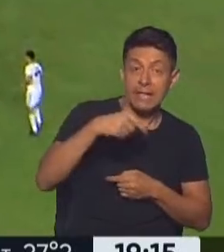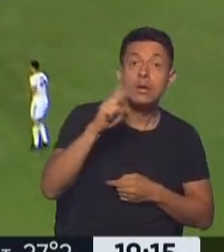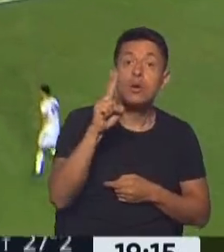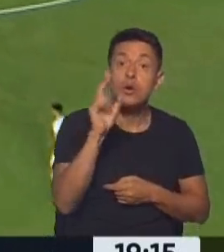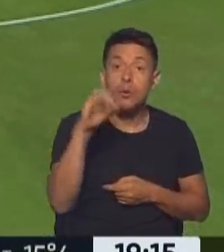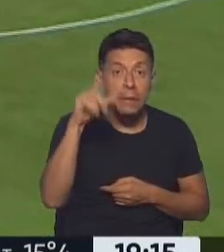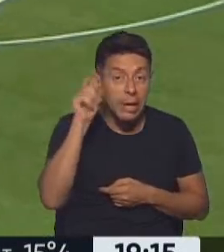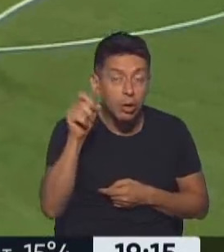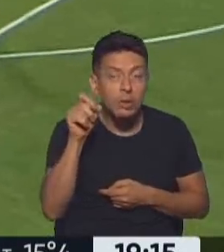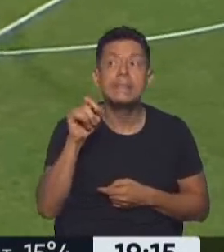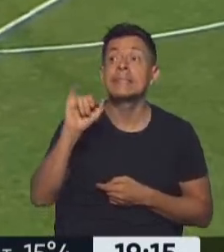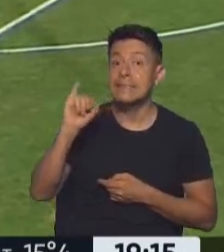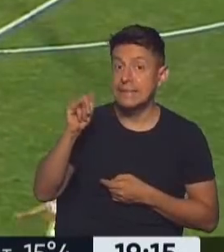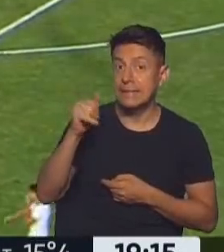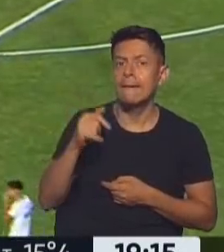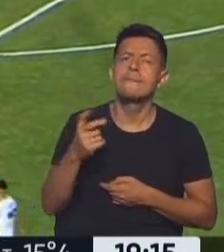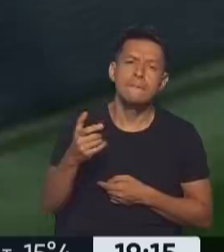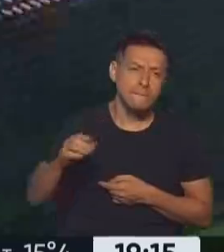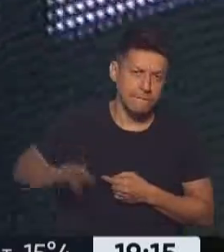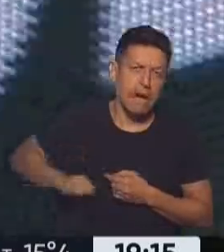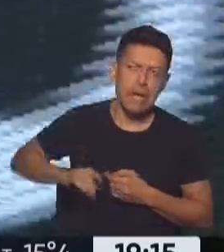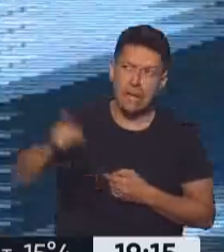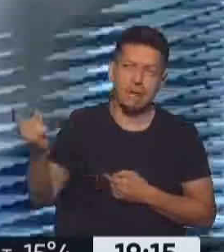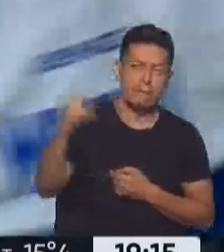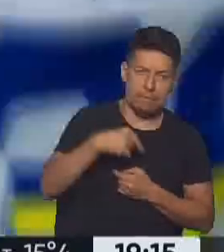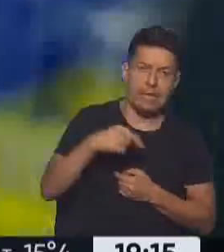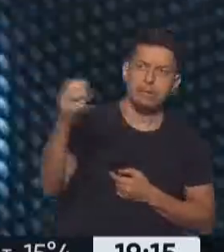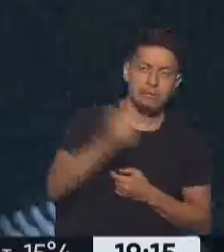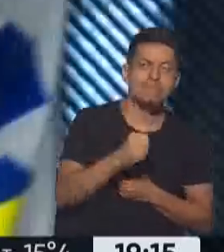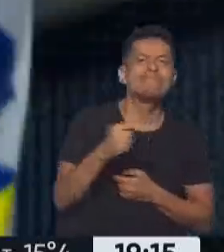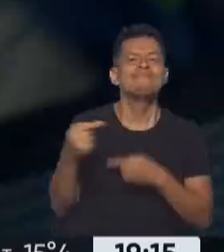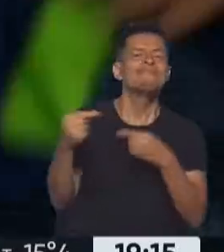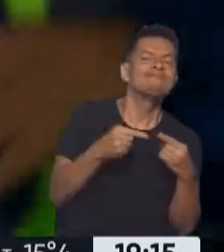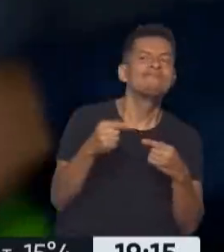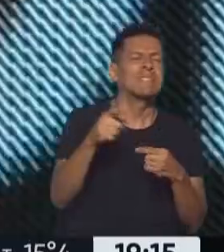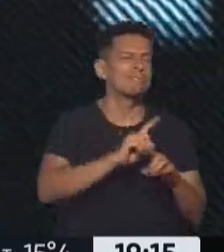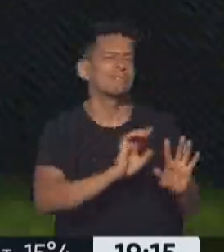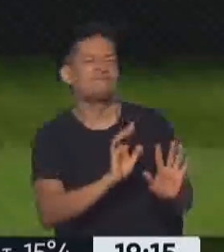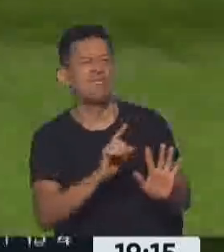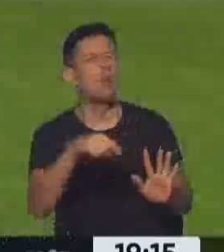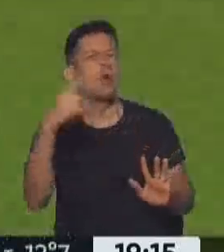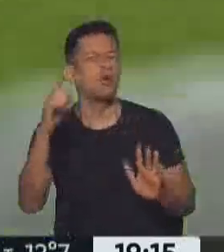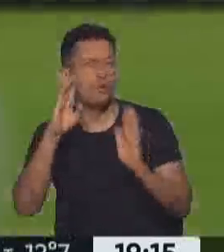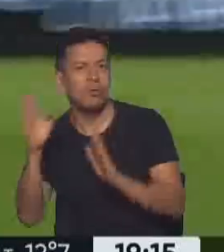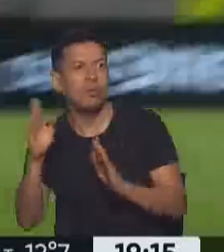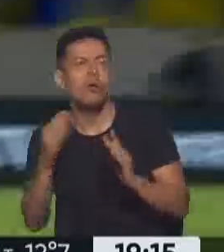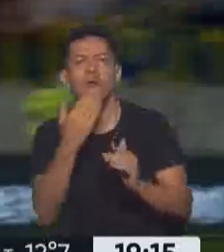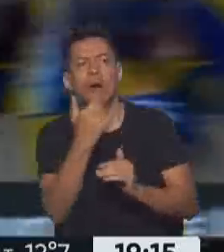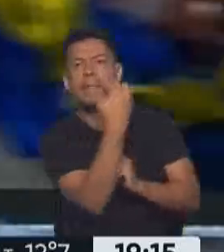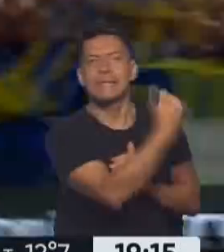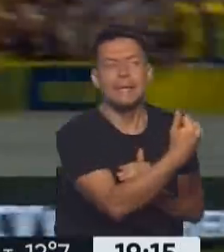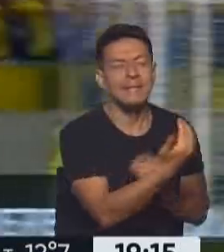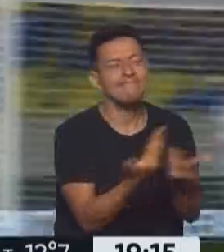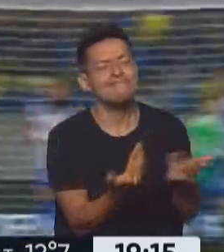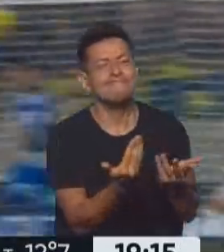la idea es traer los romeros lo que pasa que ahí hay un tira y afloja romeros como que quería otra cosa y busca le había llamado y ahora dijeron